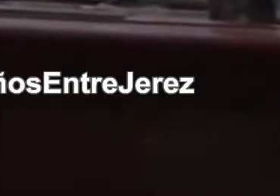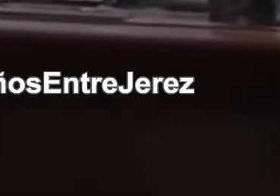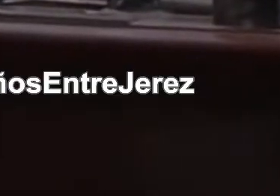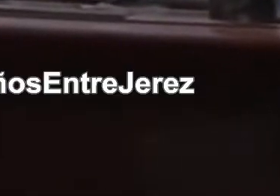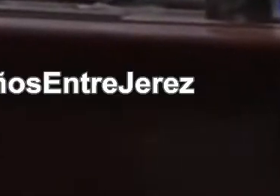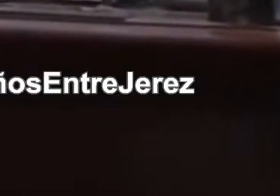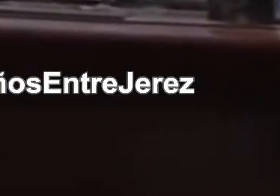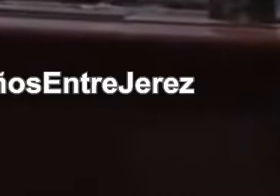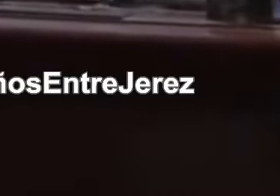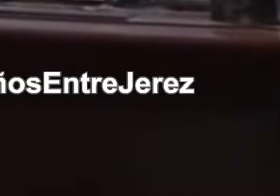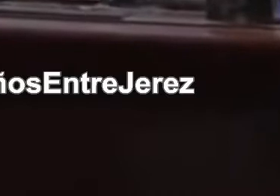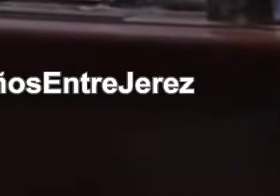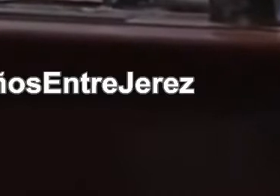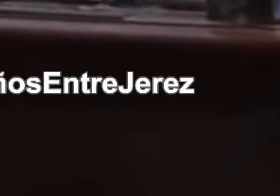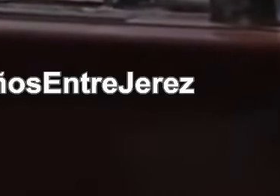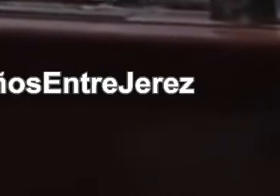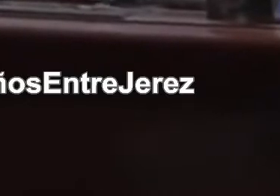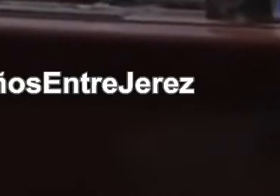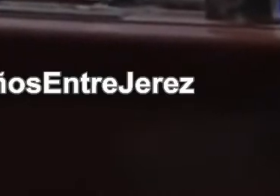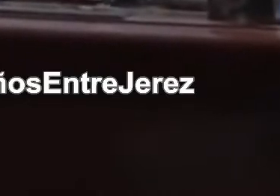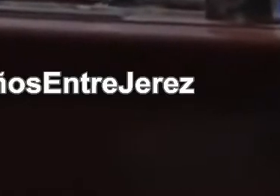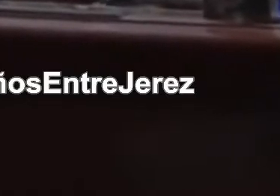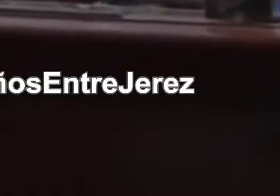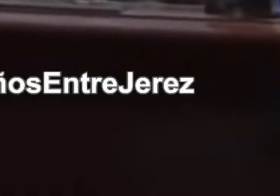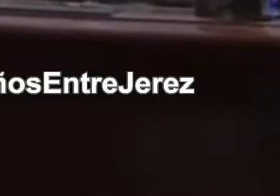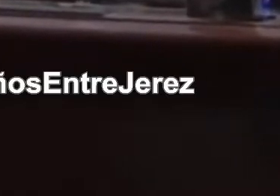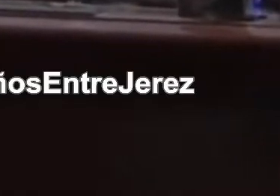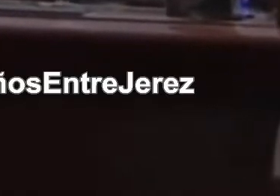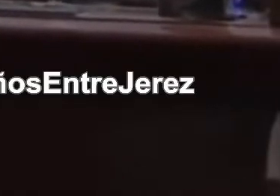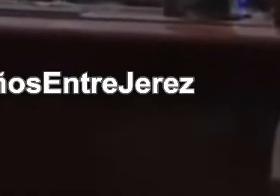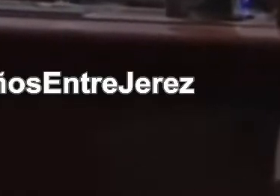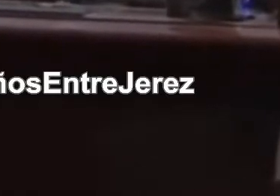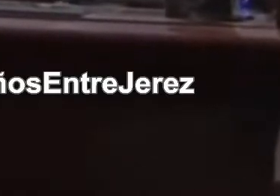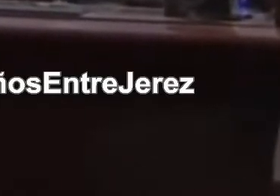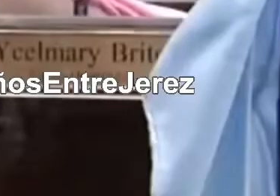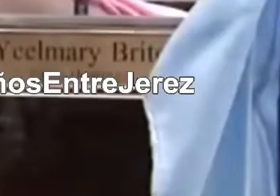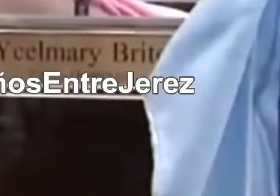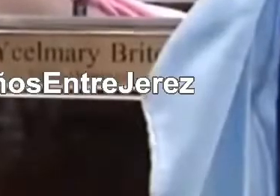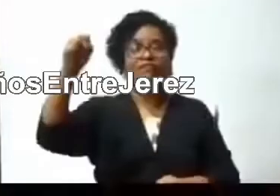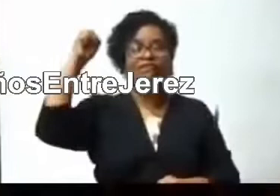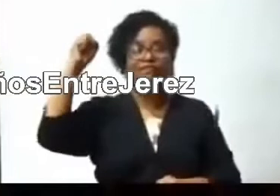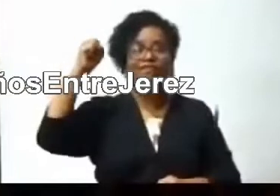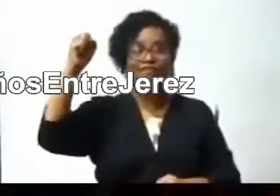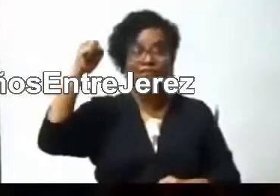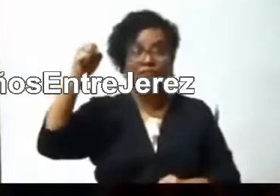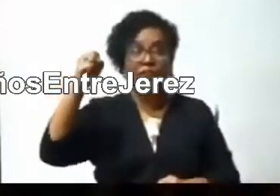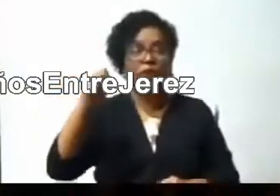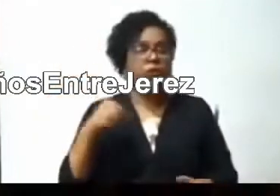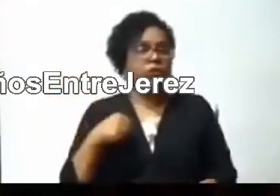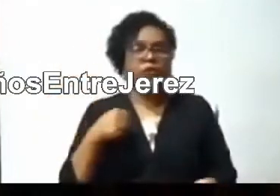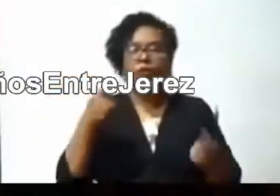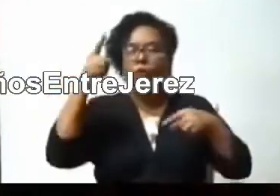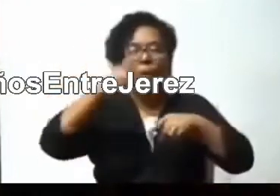que habla a continuación con relación a los problemas que hay con el tema de los medicamentos de alto costo. Es un